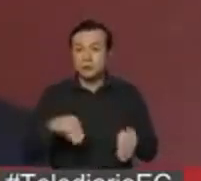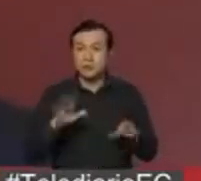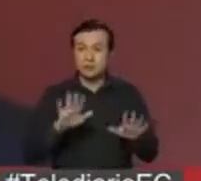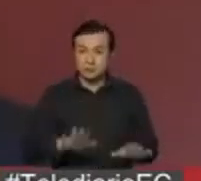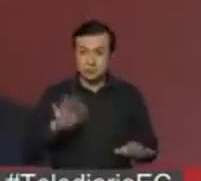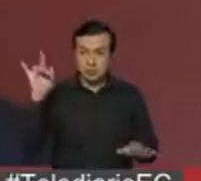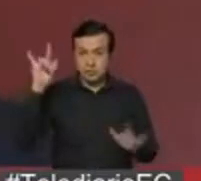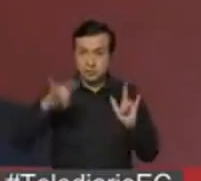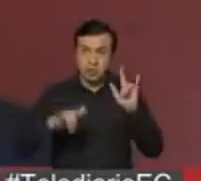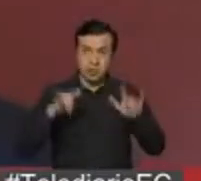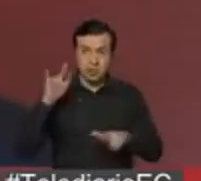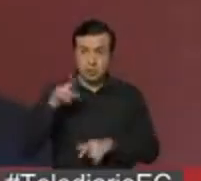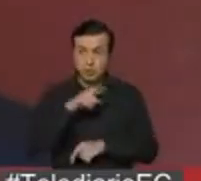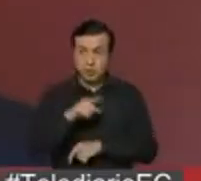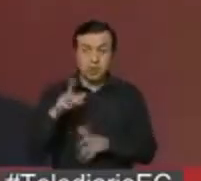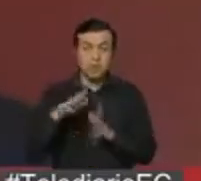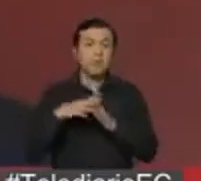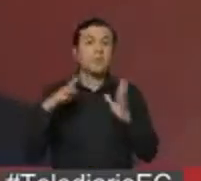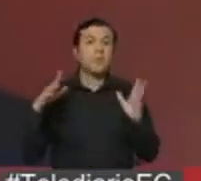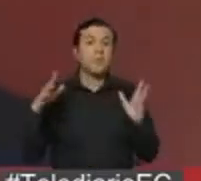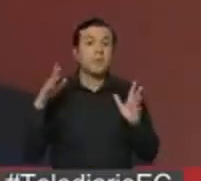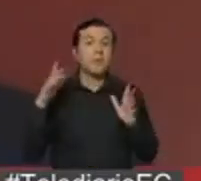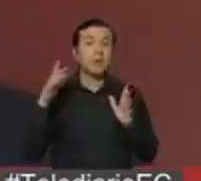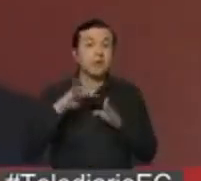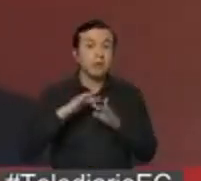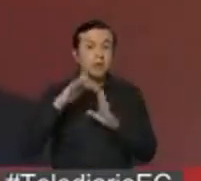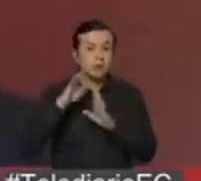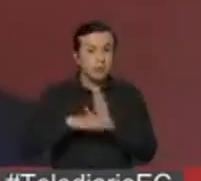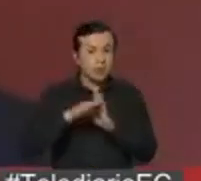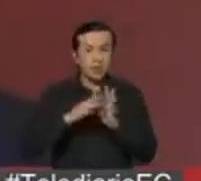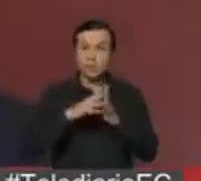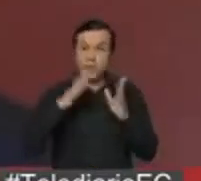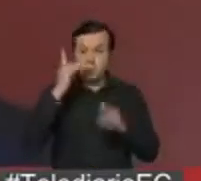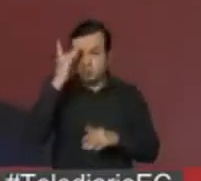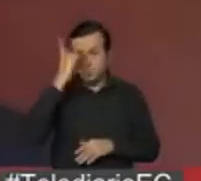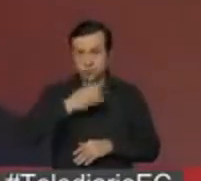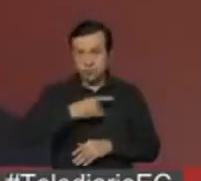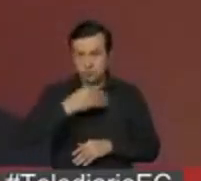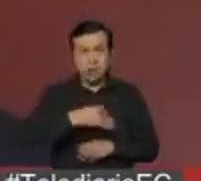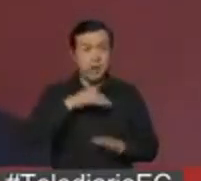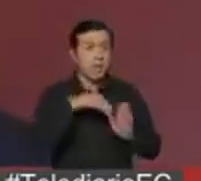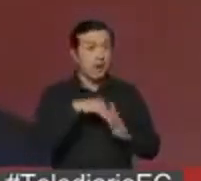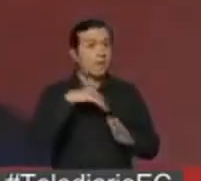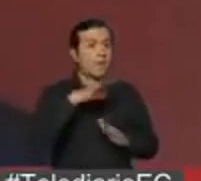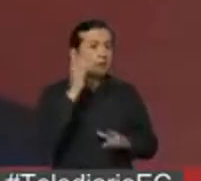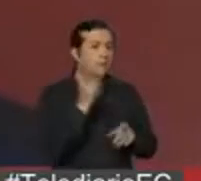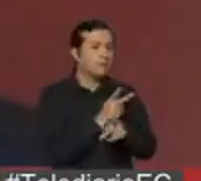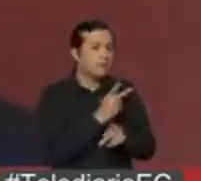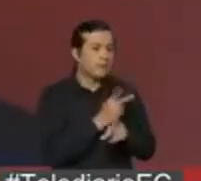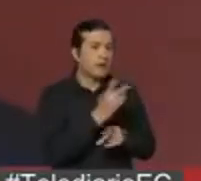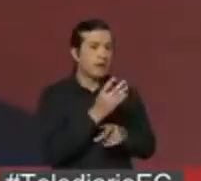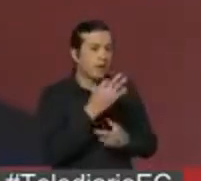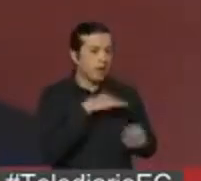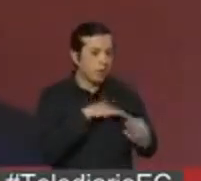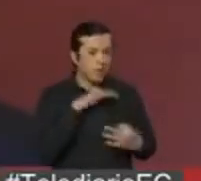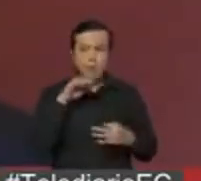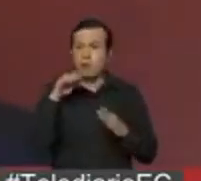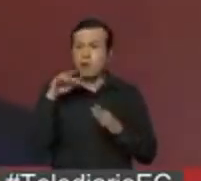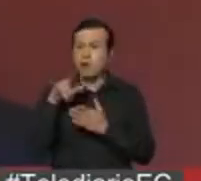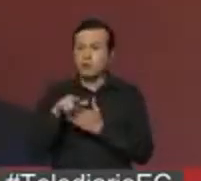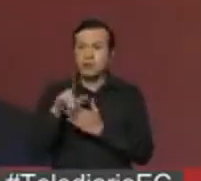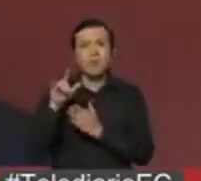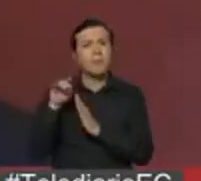el viajar en avión tiene mucho menos riesgo por las medidas que se han tomado que ir a un banco o ir a un supermercado o salir a la calle. Entonces, en